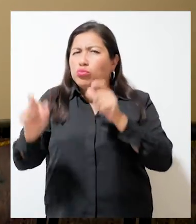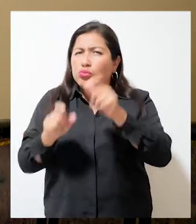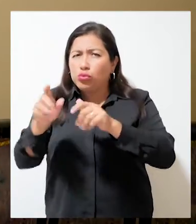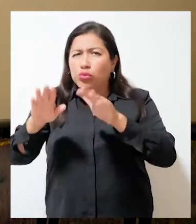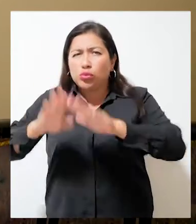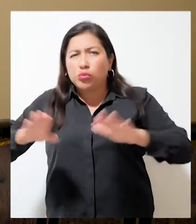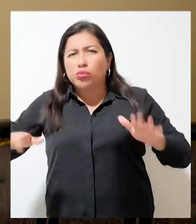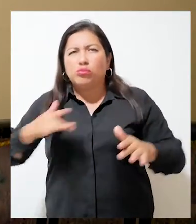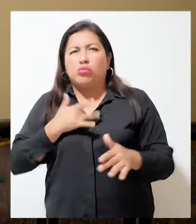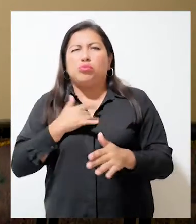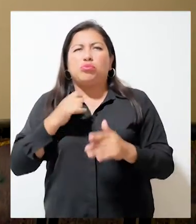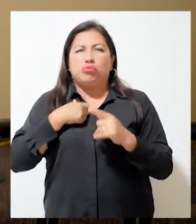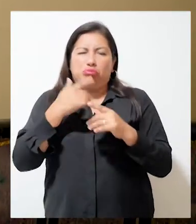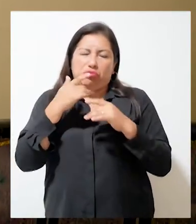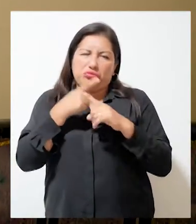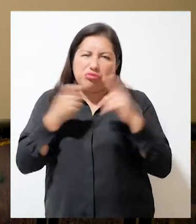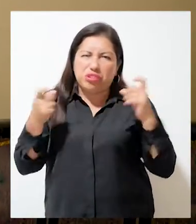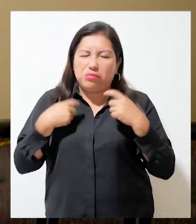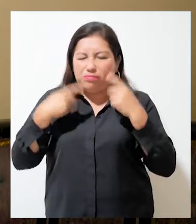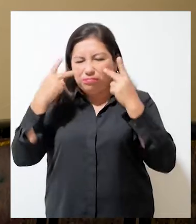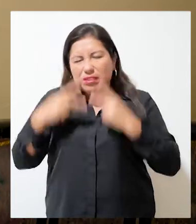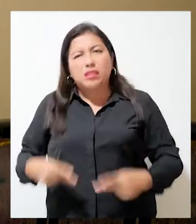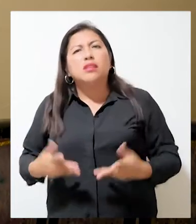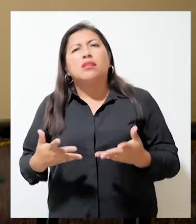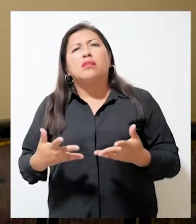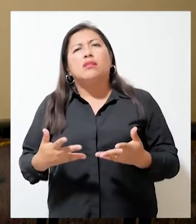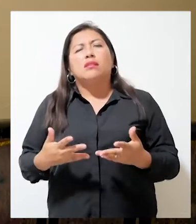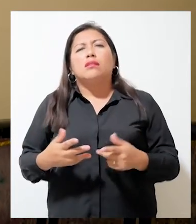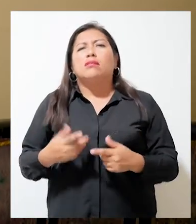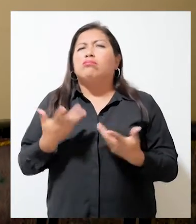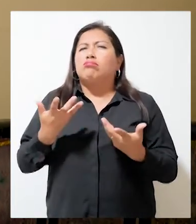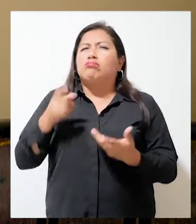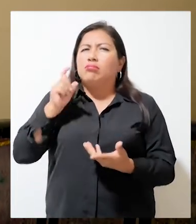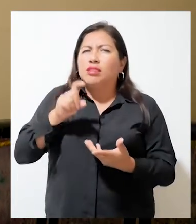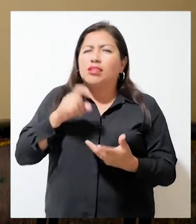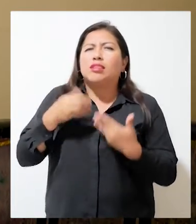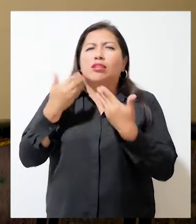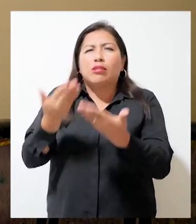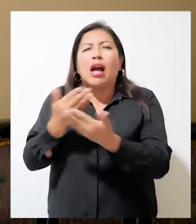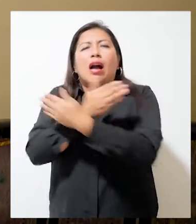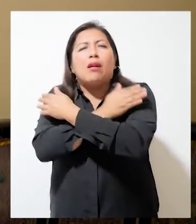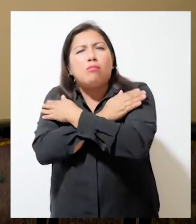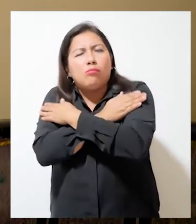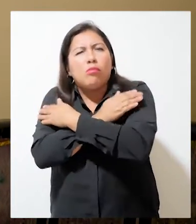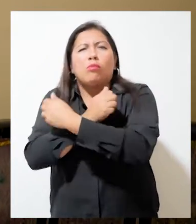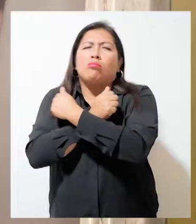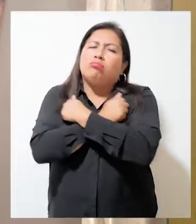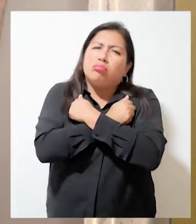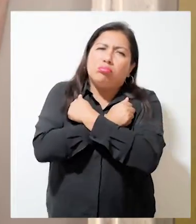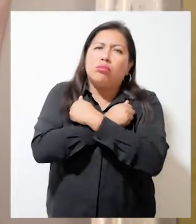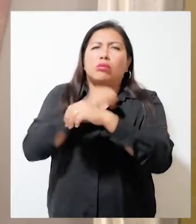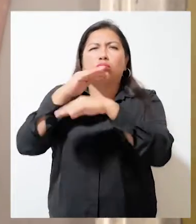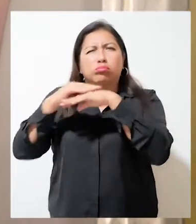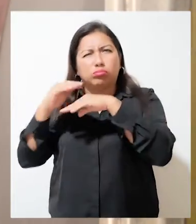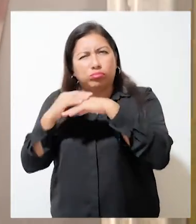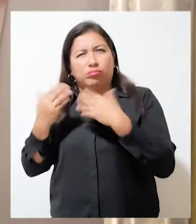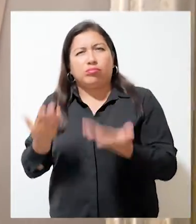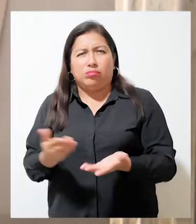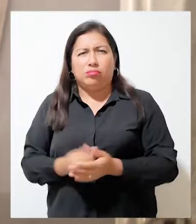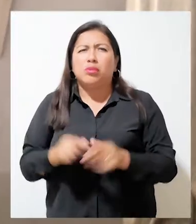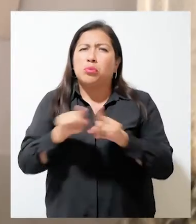feo en algún momento de sus vidas y lo único que necesitan es ser acogidos, ser amados. Entonces, esta